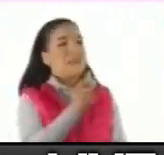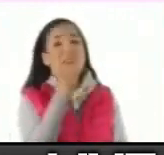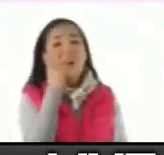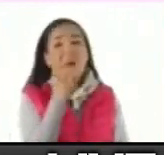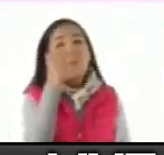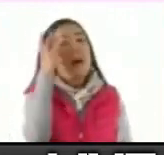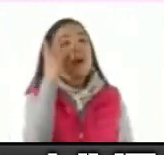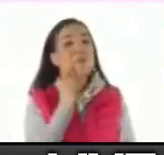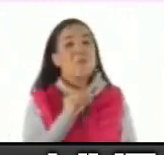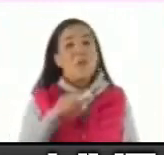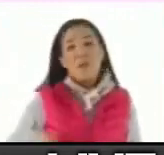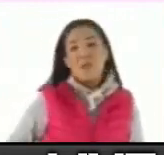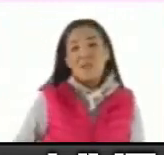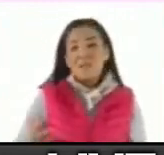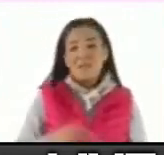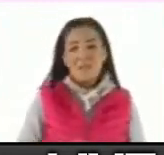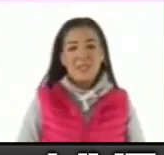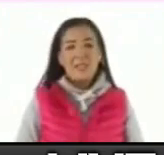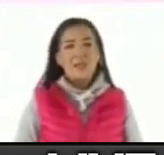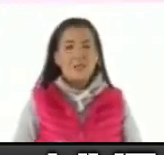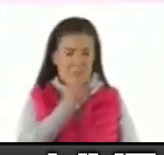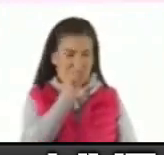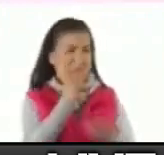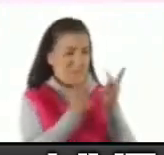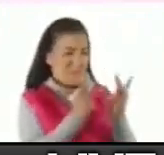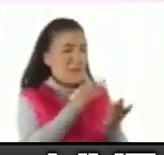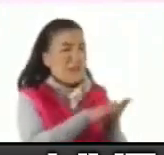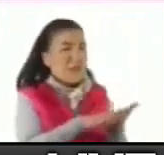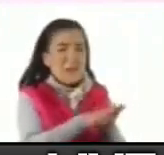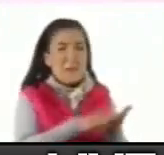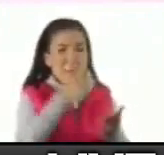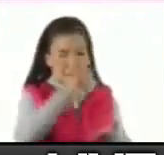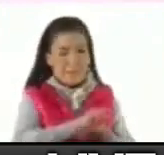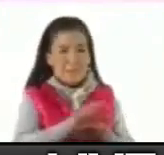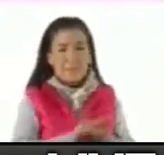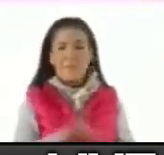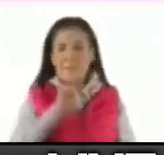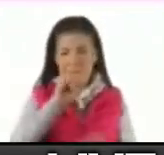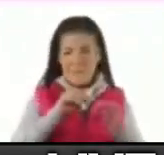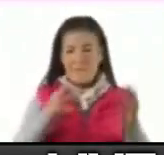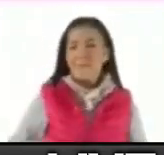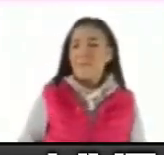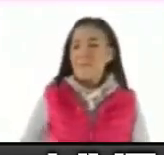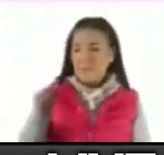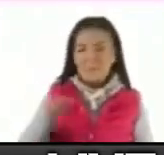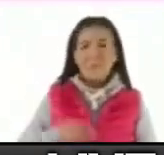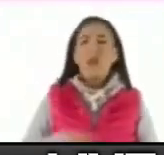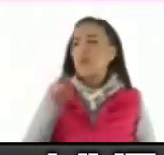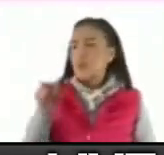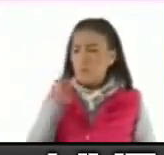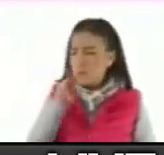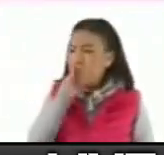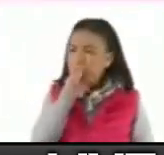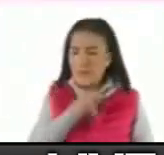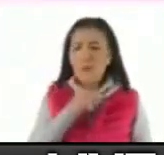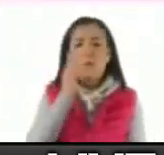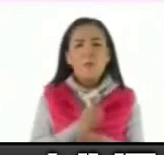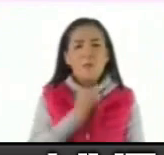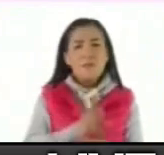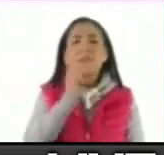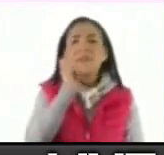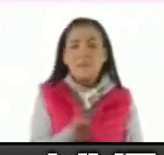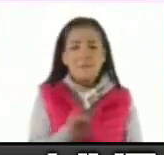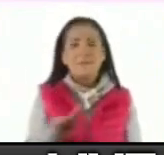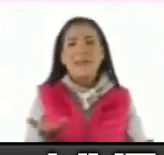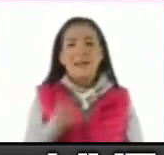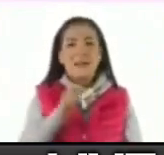limón. ¿Me presta algo para limpiarme? Aquí tiene, maestra. Pero no se apure. Lo único que cambió fue